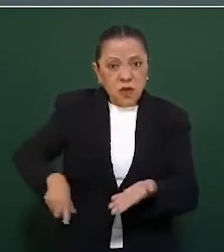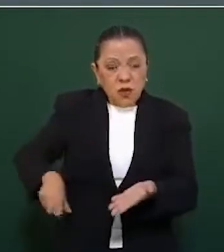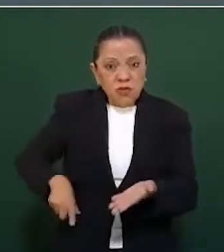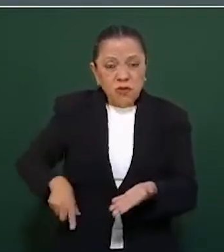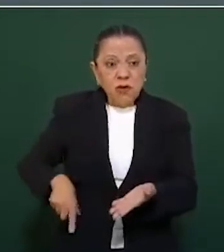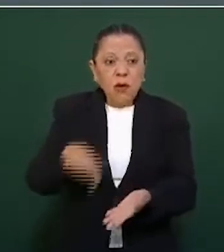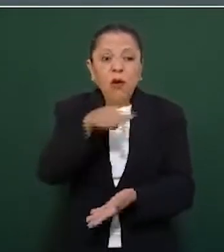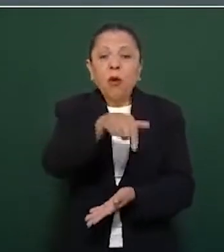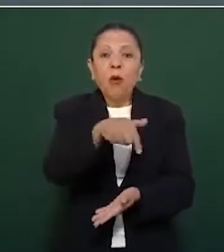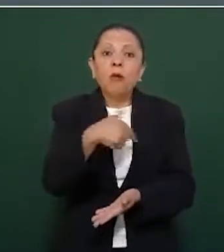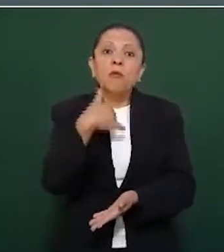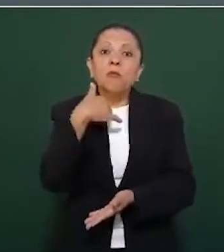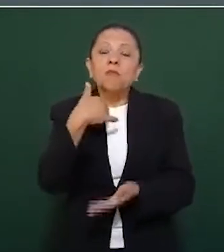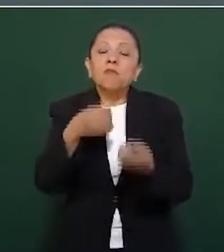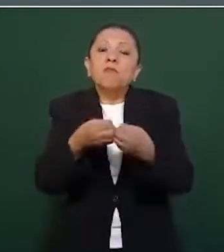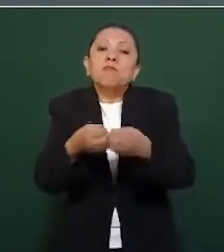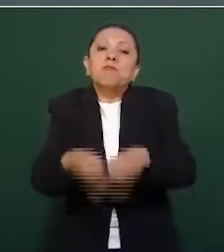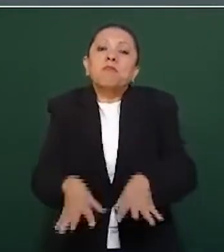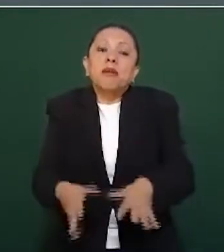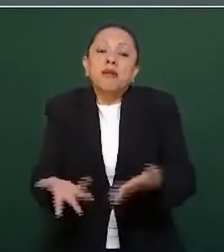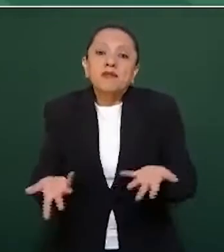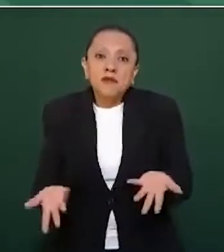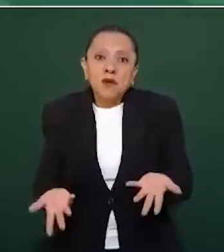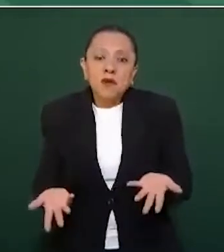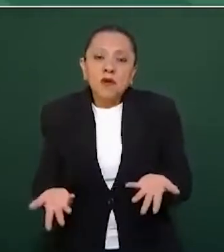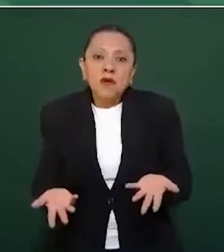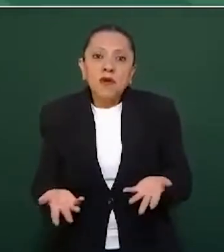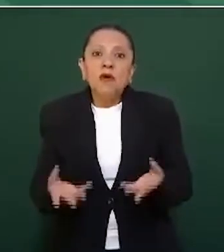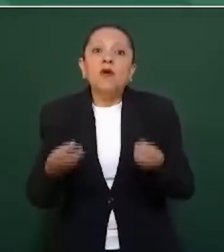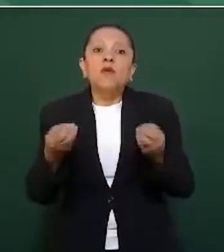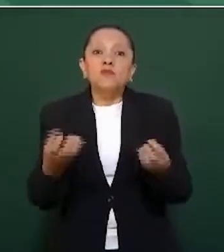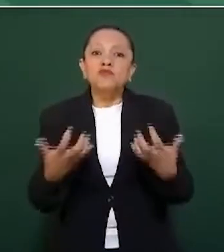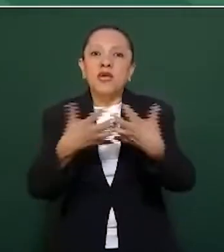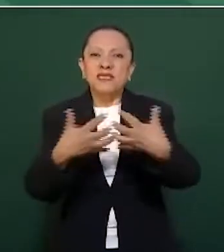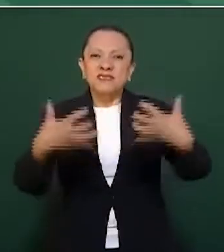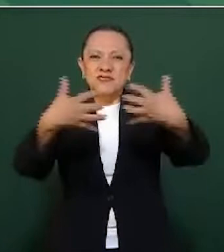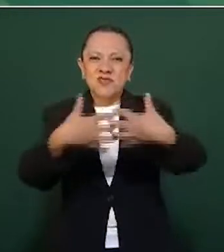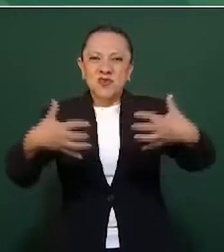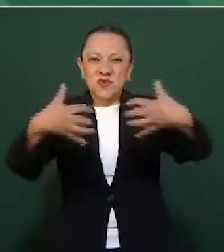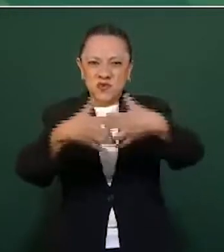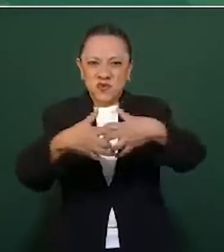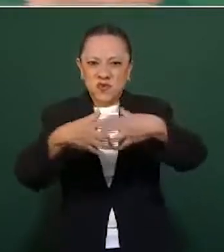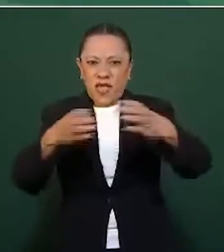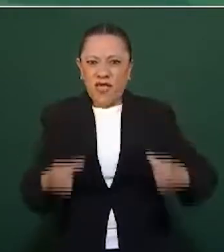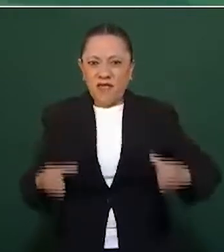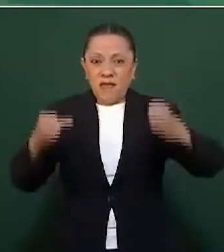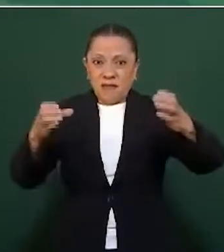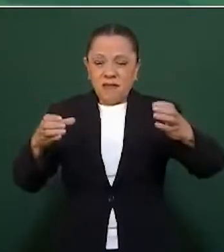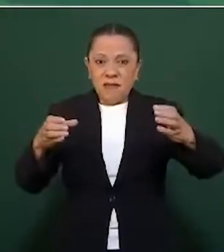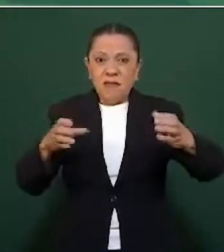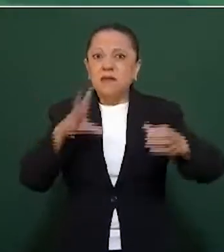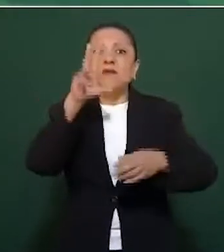subutilizada, cuánta infraestructura subutilizada, porque así está la ley,